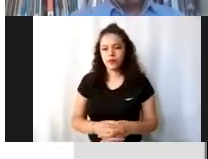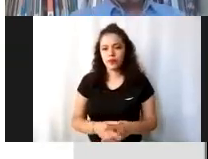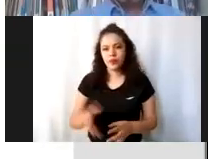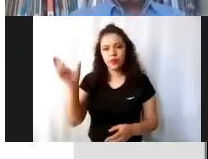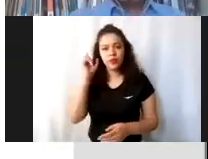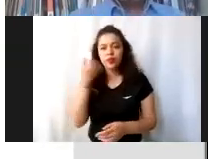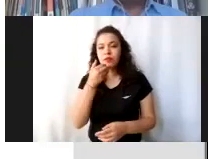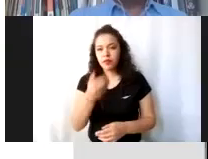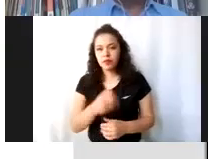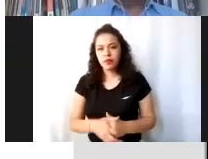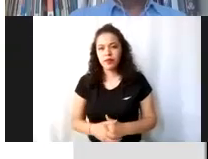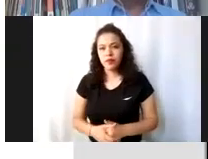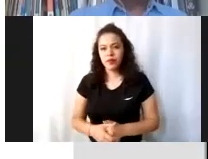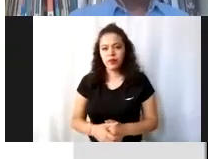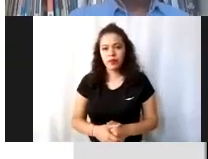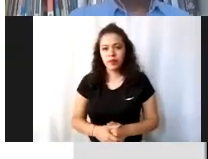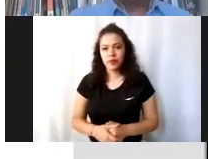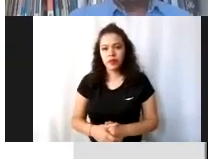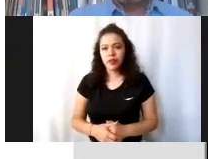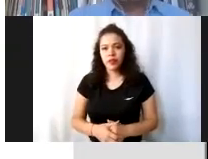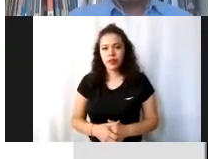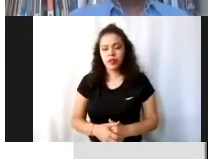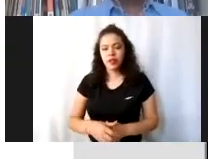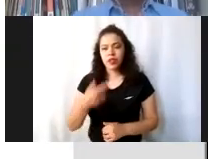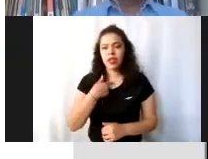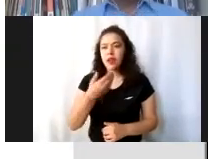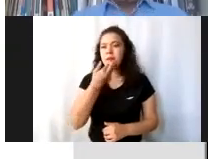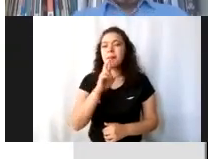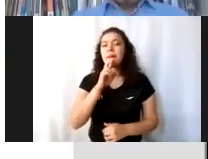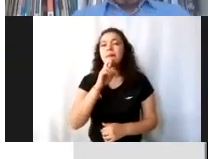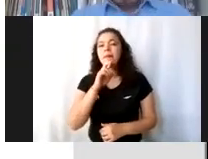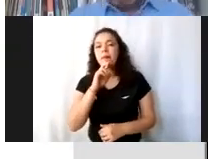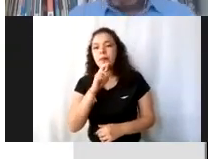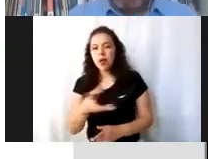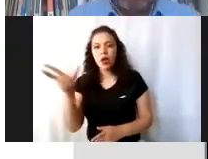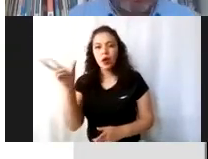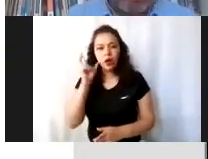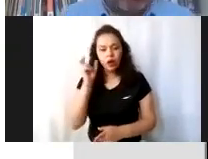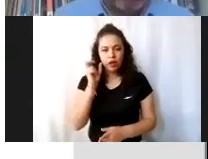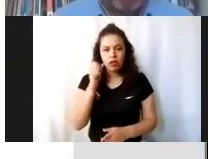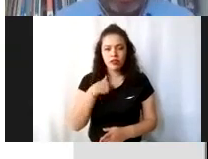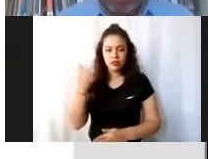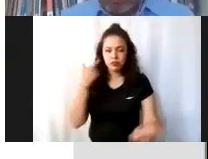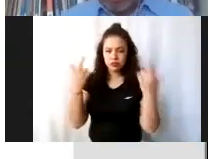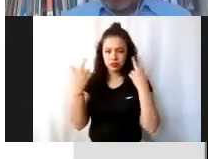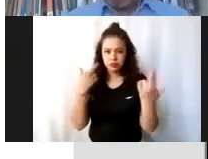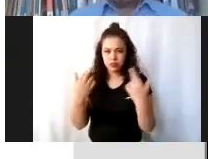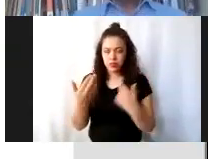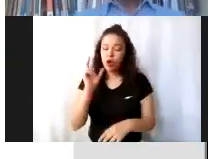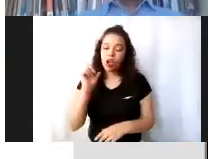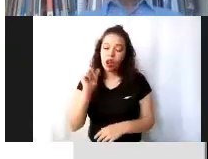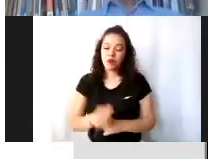aquí. Déjenle, pongo aquí optimizar. Ya le di optimizar. Espero que el sonido efectivamente sea óptimo. Bien.